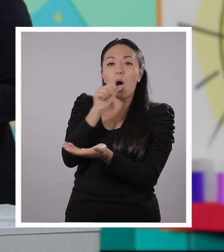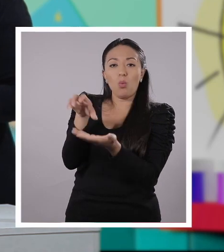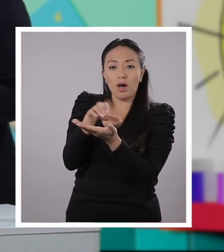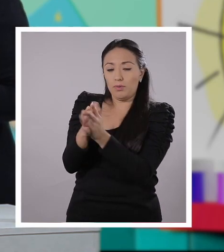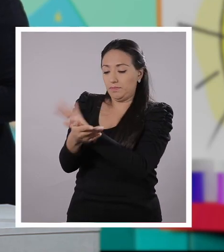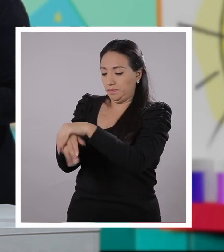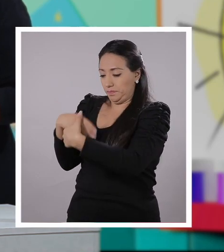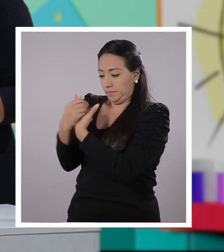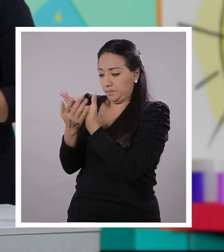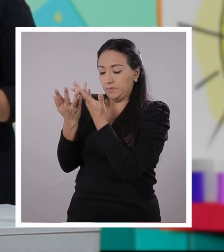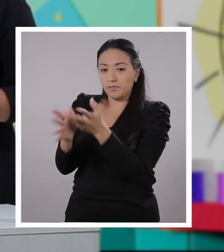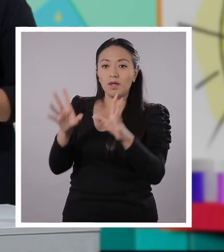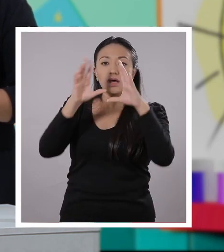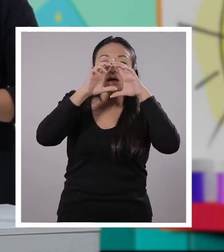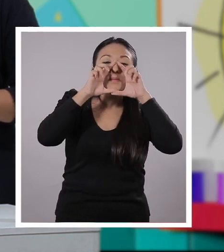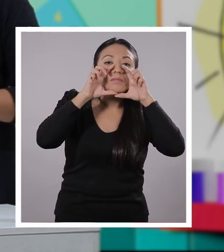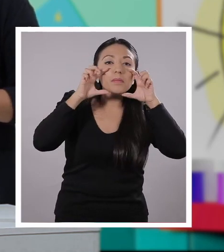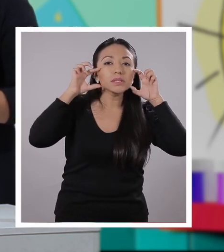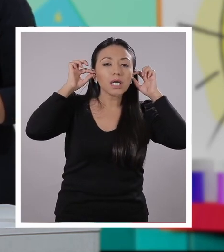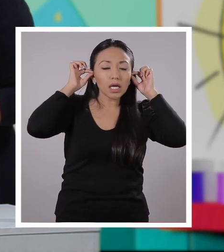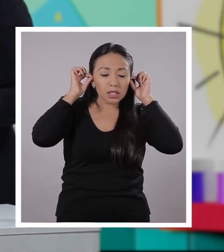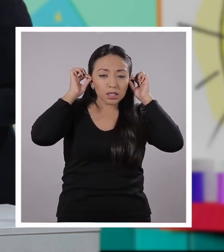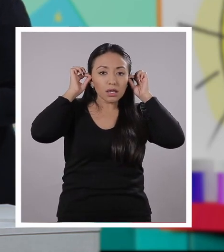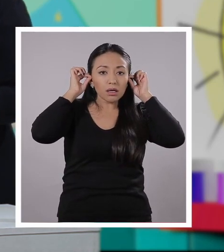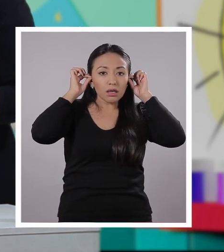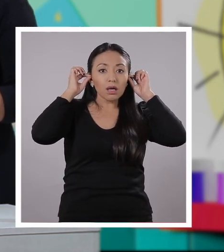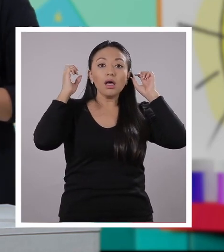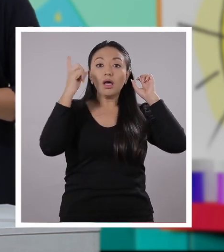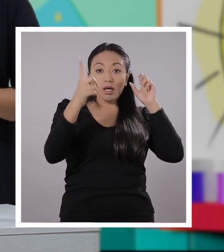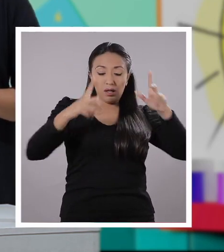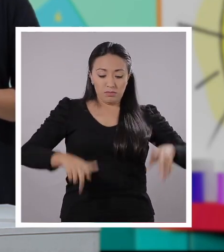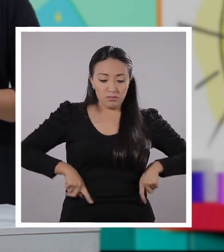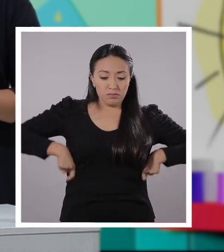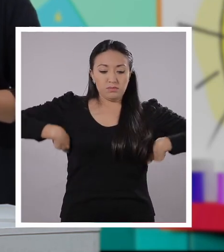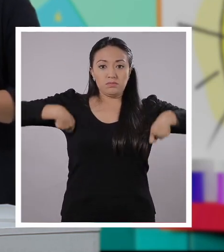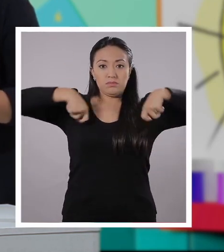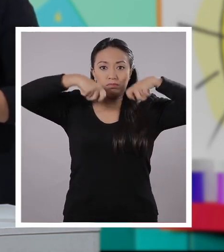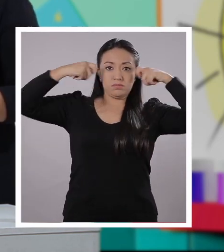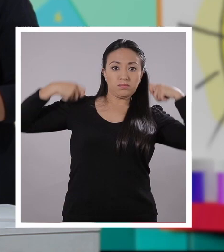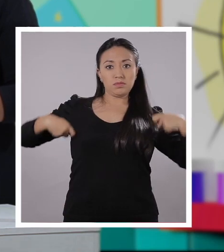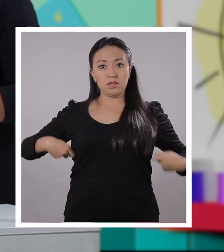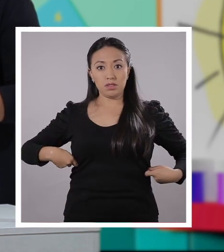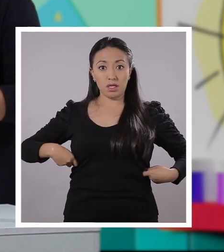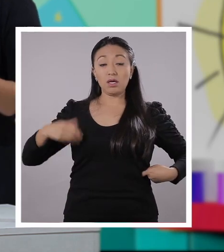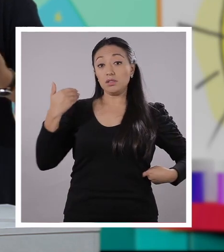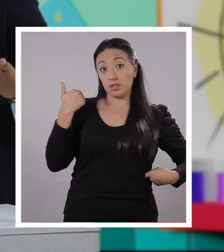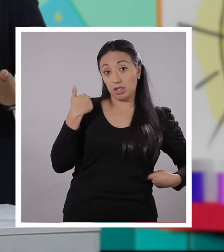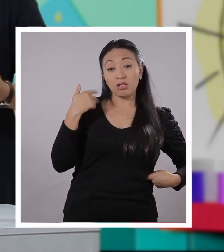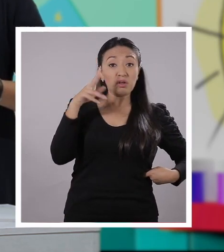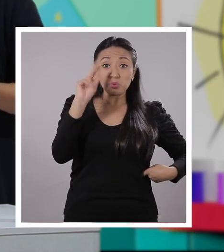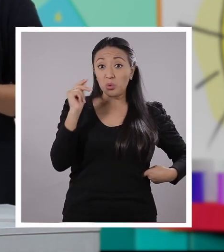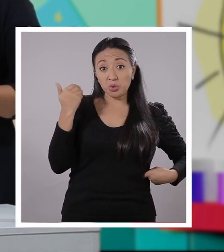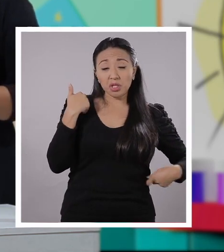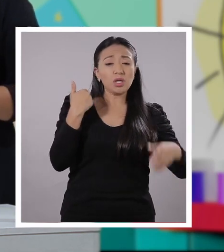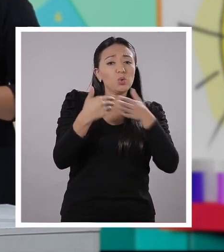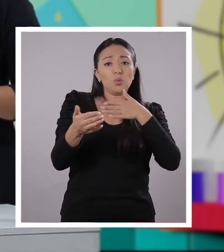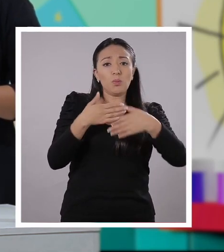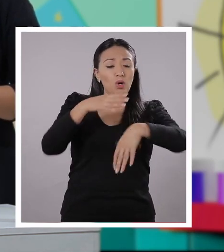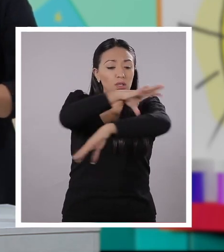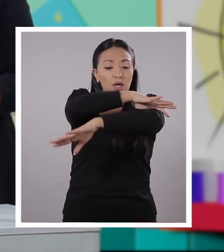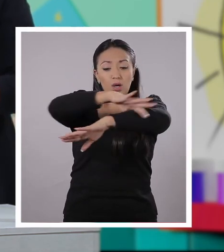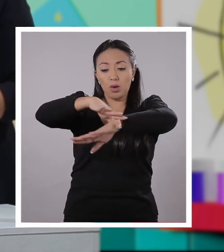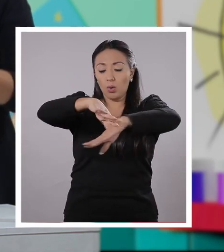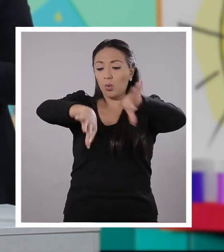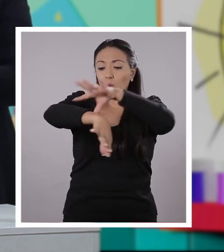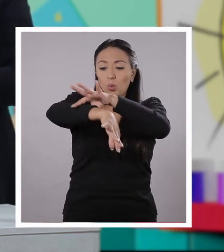jabón. Muy bien. Luego nos ponemos la mascarilla de seguridad. Si tenemos un traje de bioseguridad y si no lo tenemos, podemos